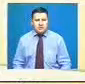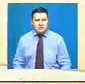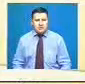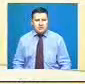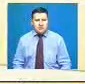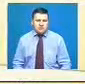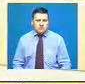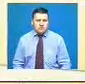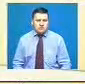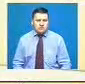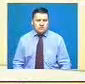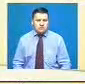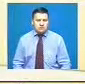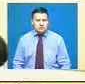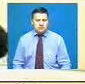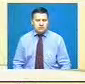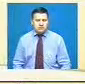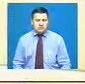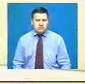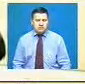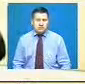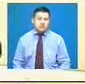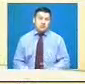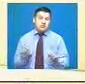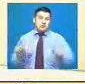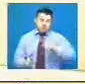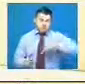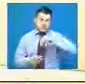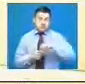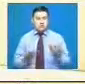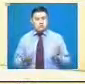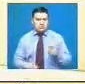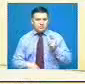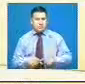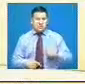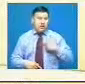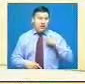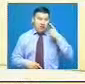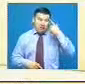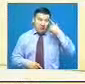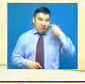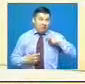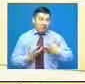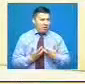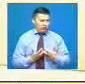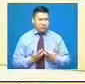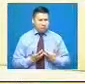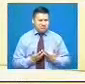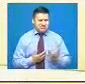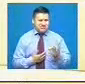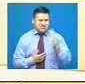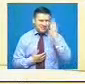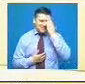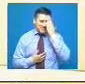condiciones atractivas. Pero nosotros no somos ingenuos, senador. Sabemos que esas